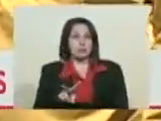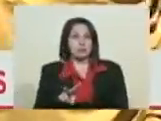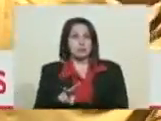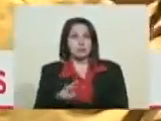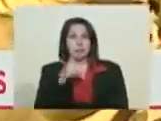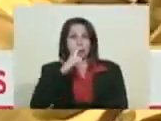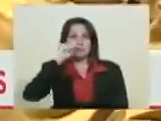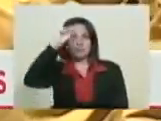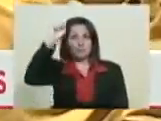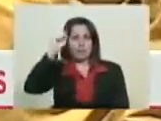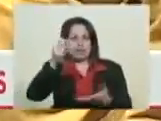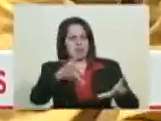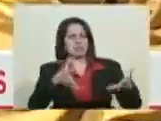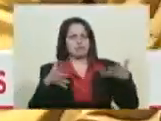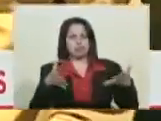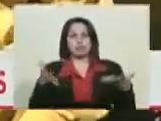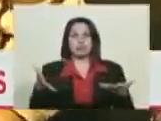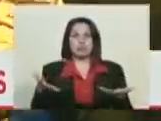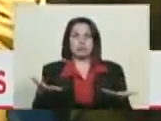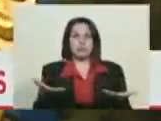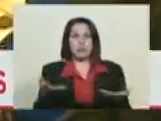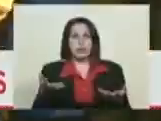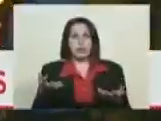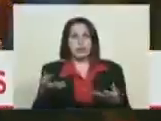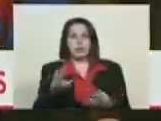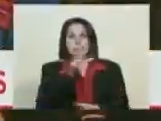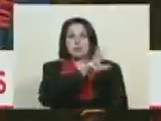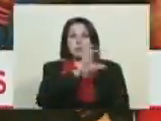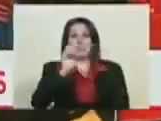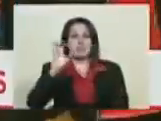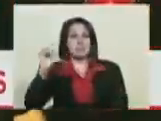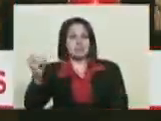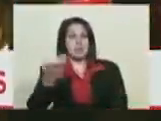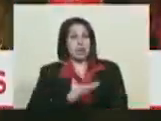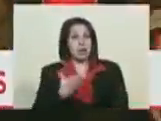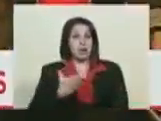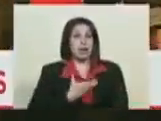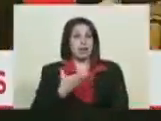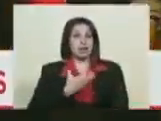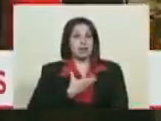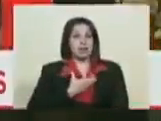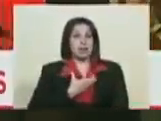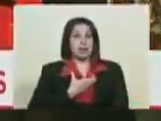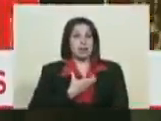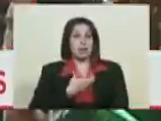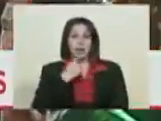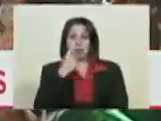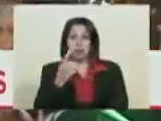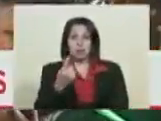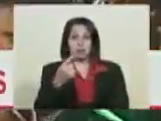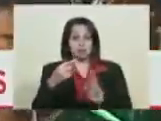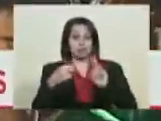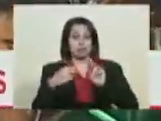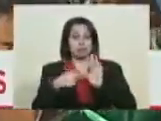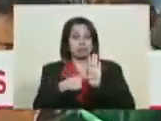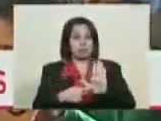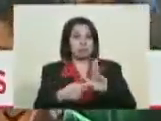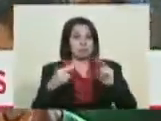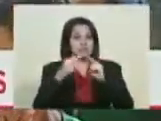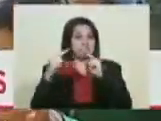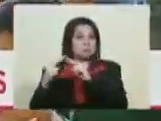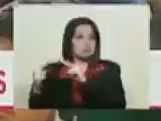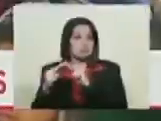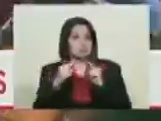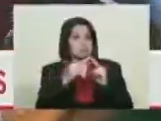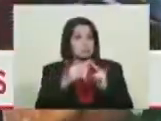Moros. Este triunfo de las más de 300 alcaldías, así lo ha dicho, lo ha dado a conocer el jefe de